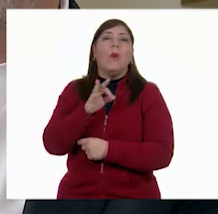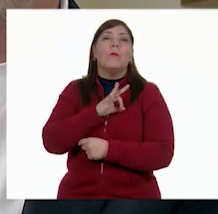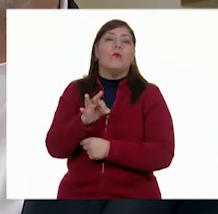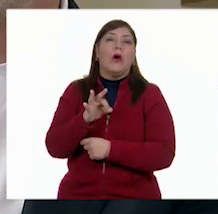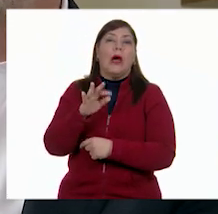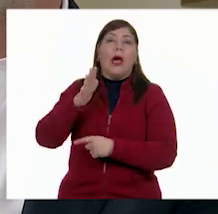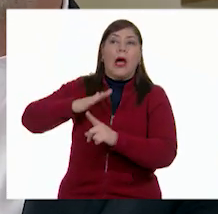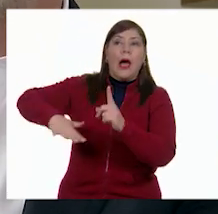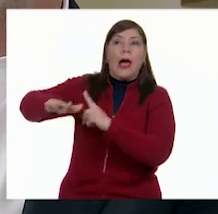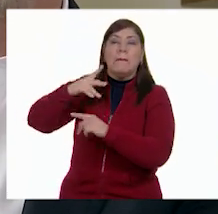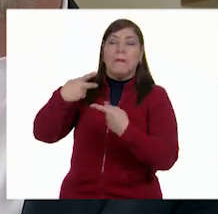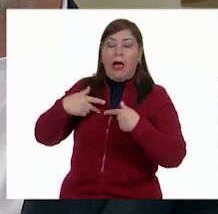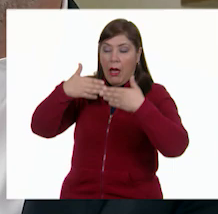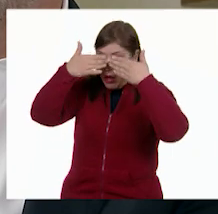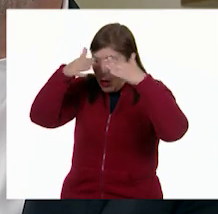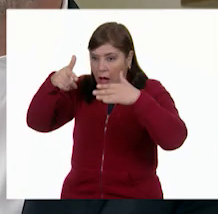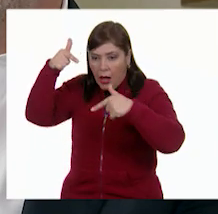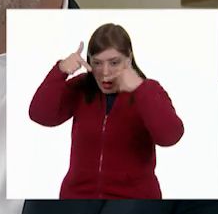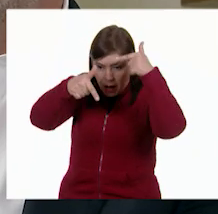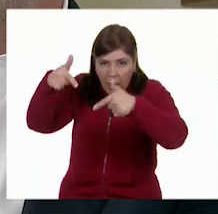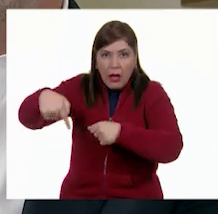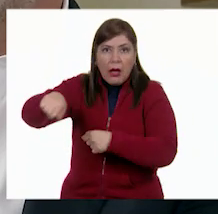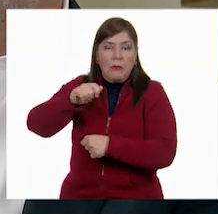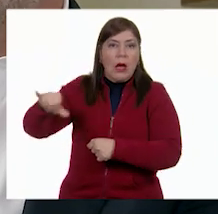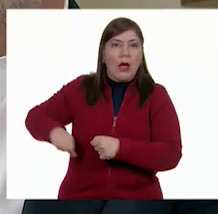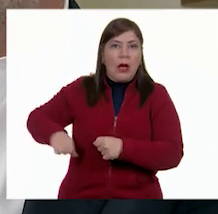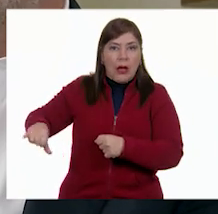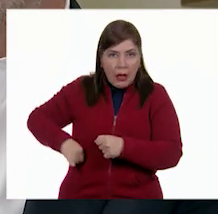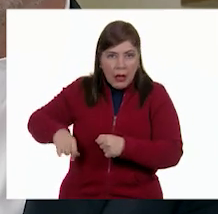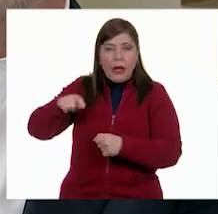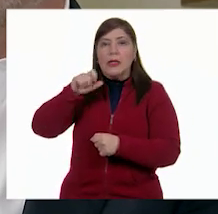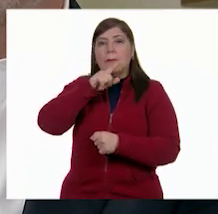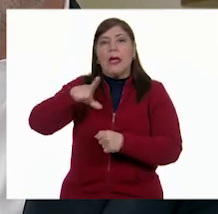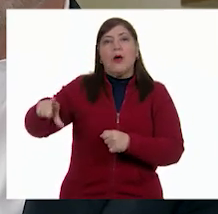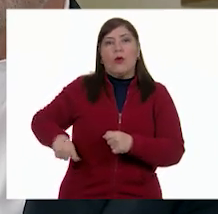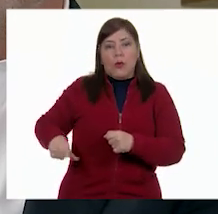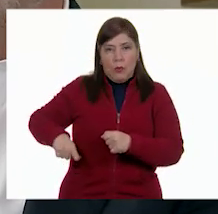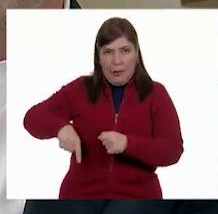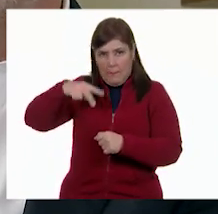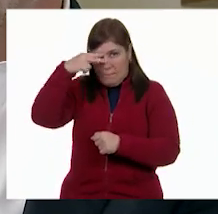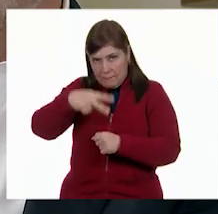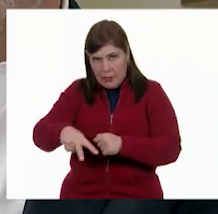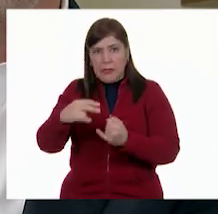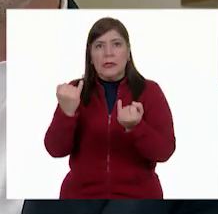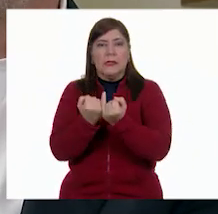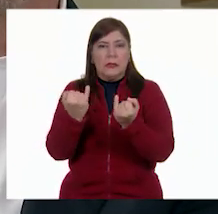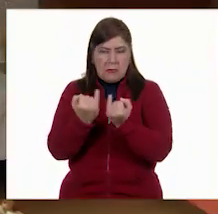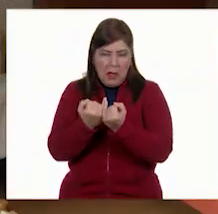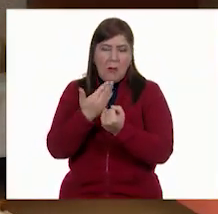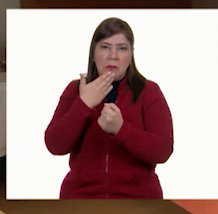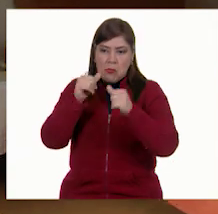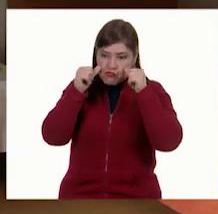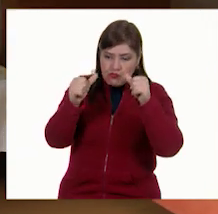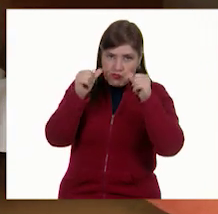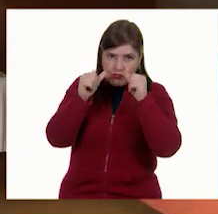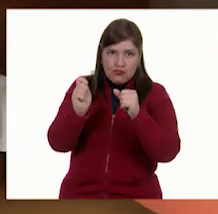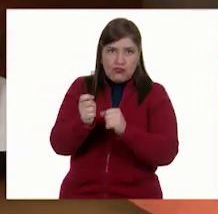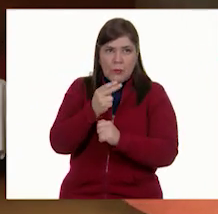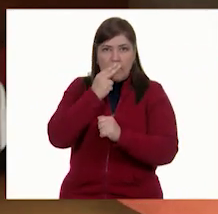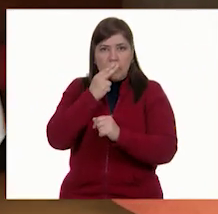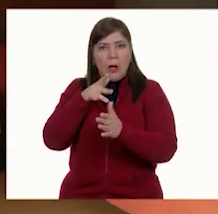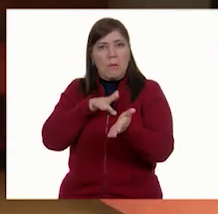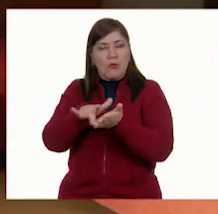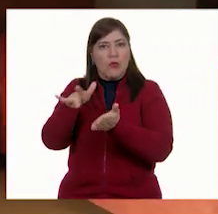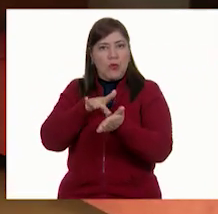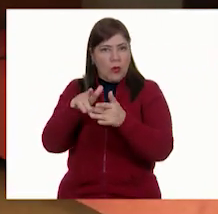interese por la casa, que el gobierno mexicano, que en este caso se ha portado muy bien, ha seguido apoyando